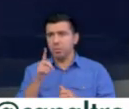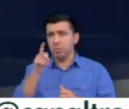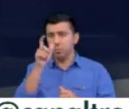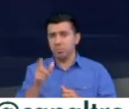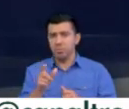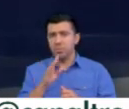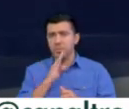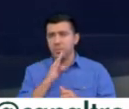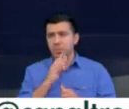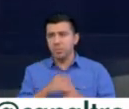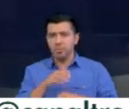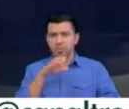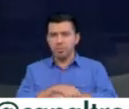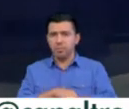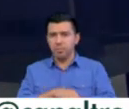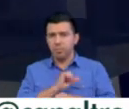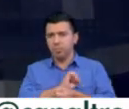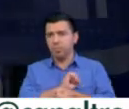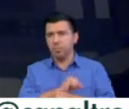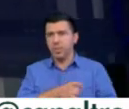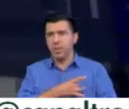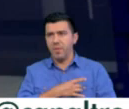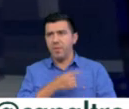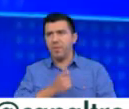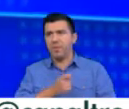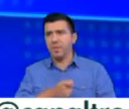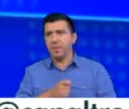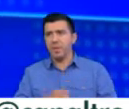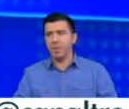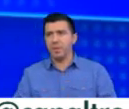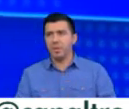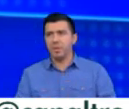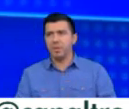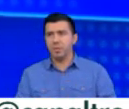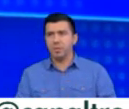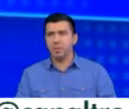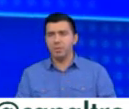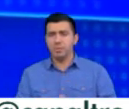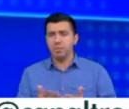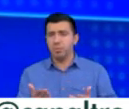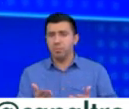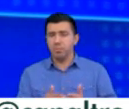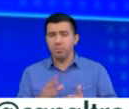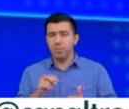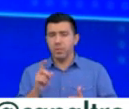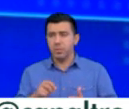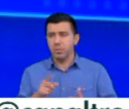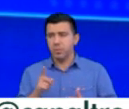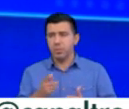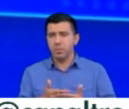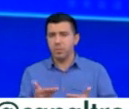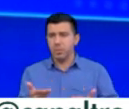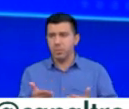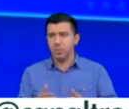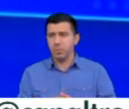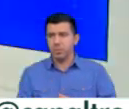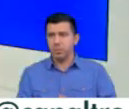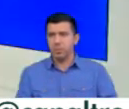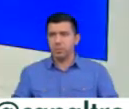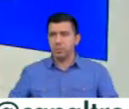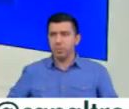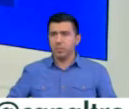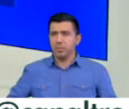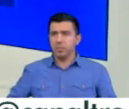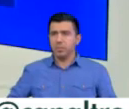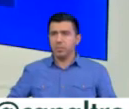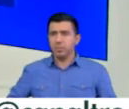ocasionó el incidente será puesto a disposición de la fiscalía. Hechos que no deberían volverse a presentar, pero miren ustedes las cifras que entregan